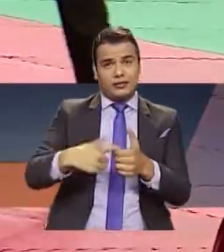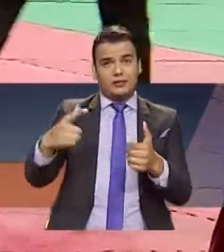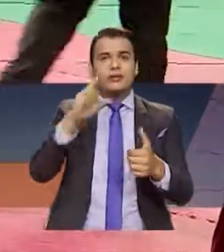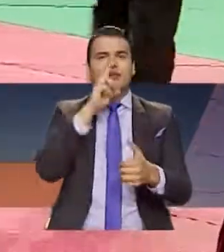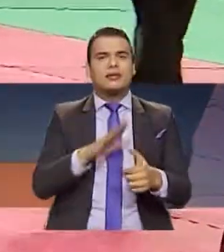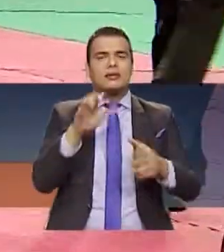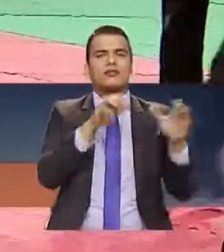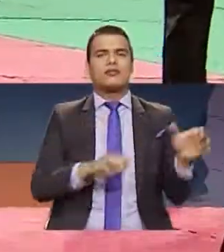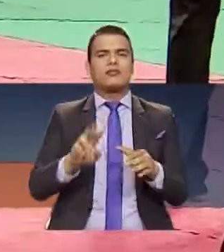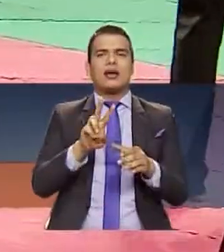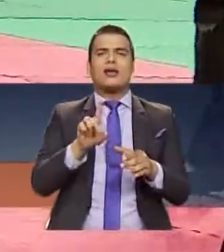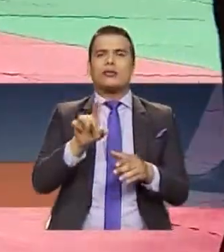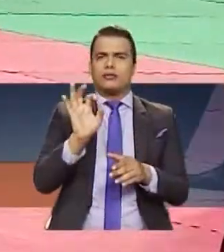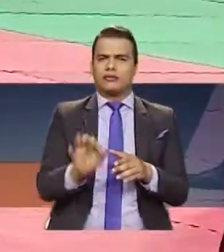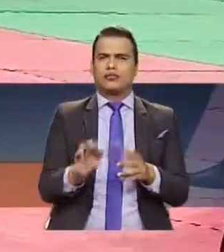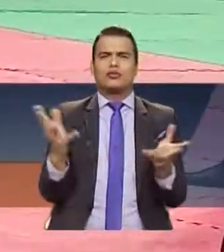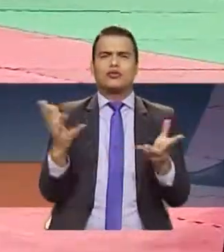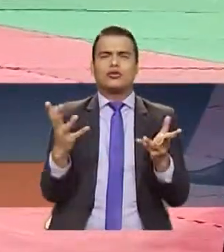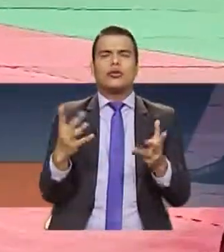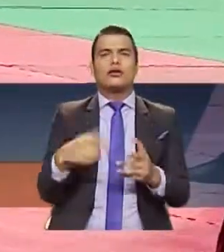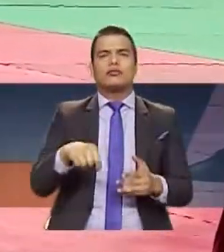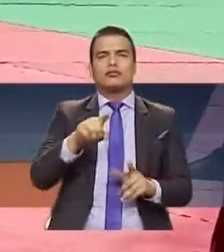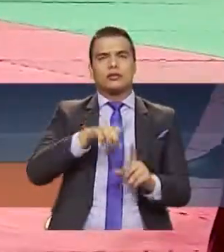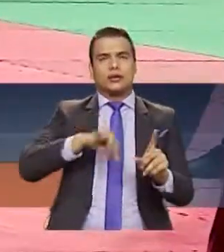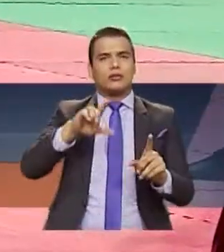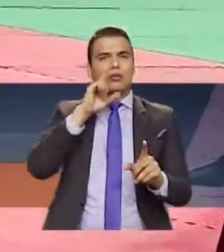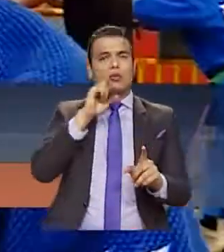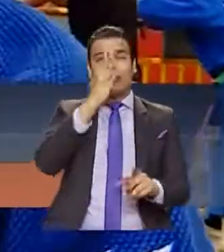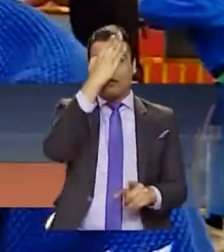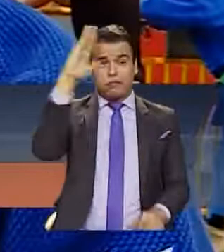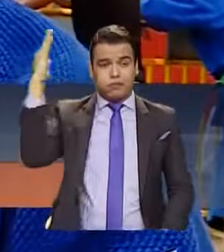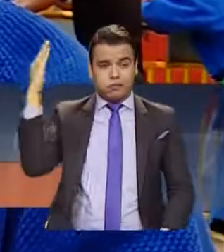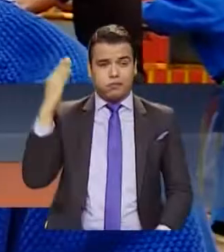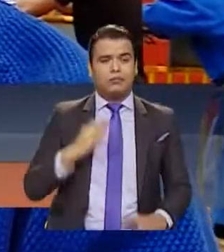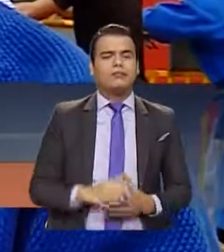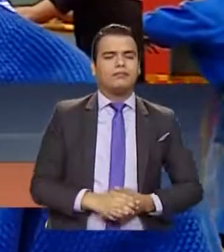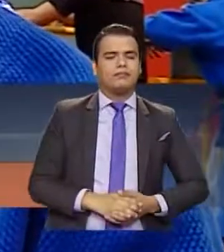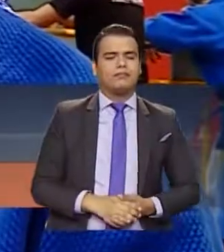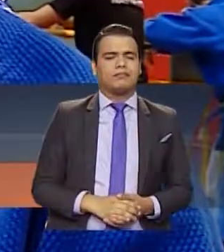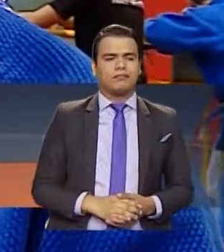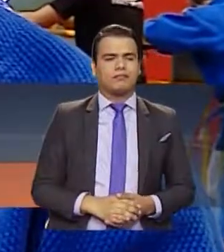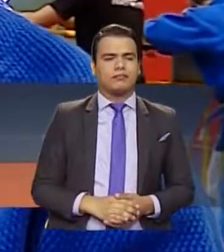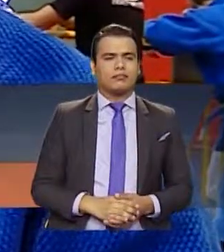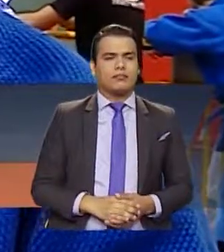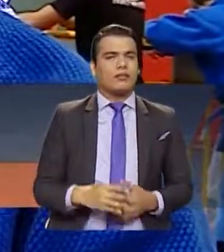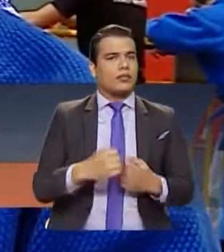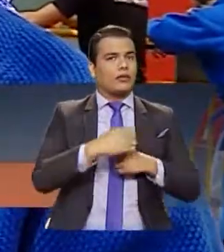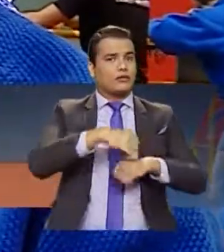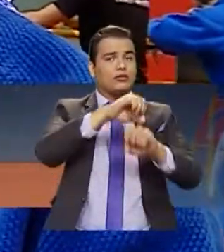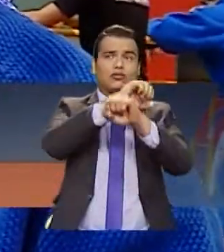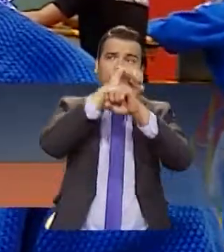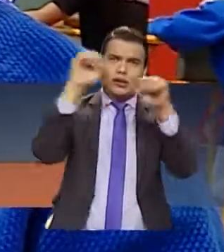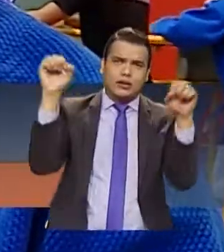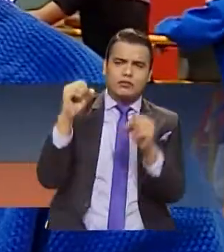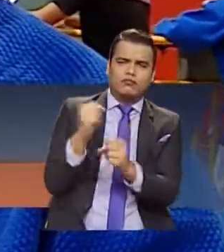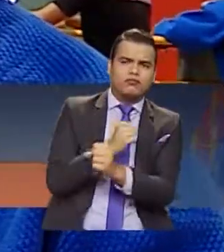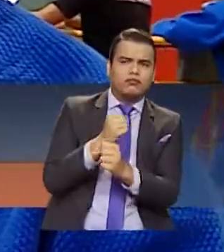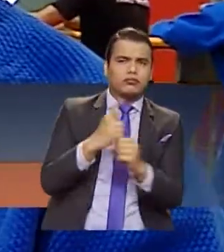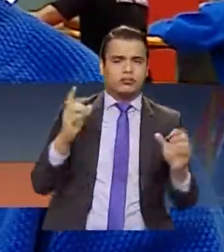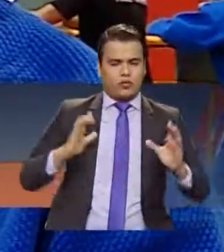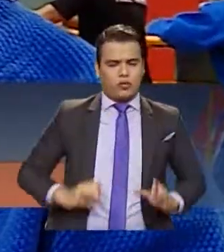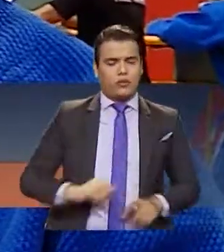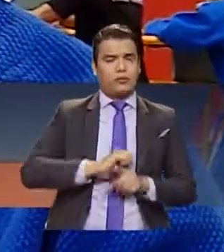Nacional Sub-21 que se realizará en julio en Barranquilla. Estamos trabajando por las mañanas, hacemos preparación física